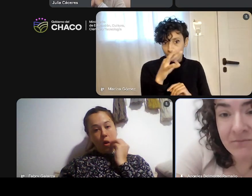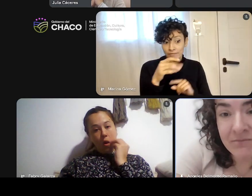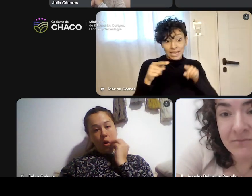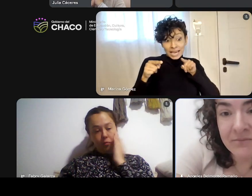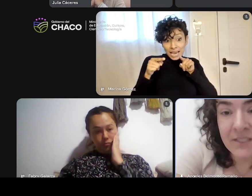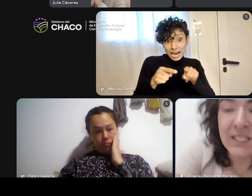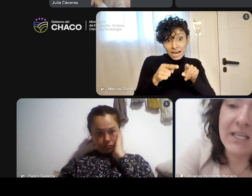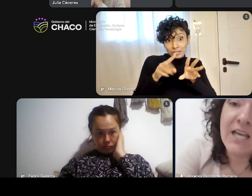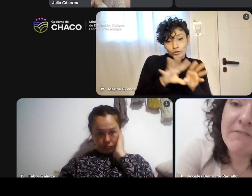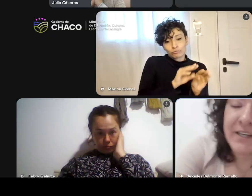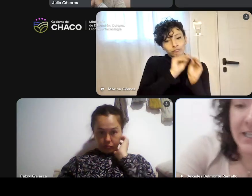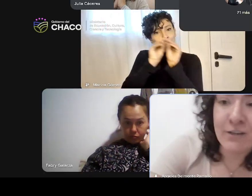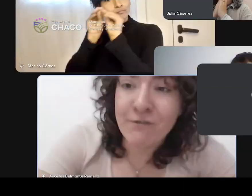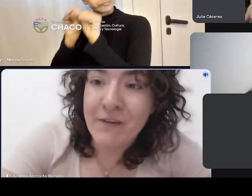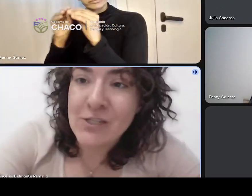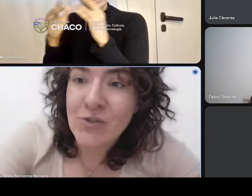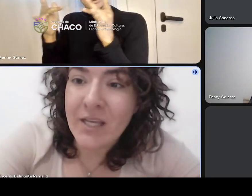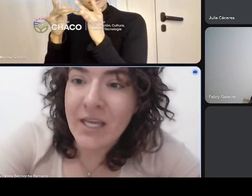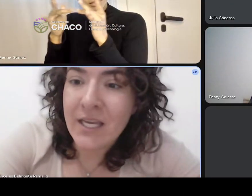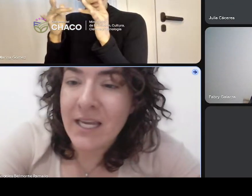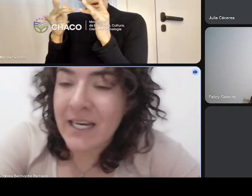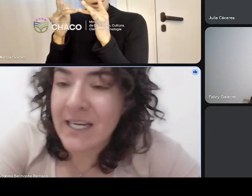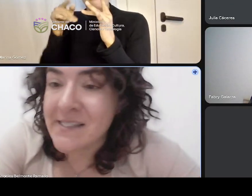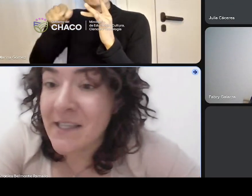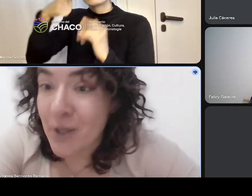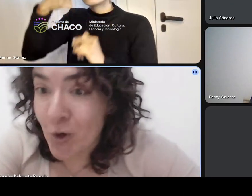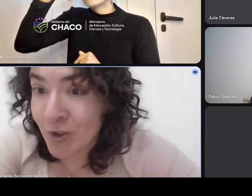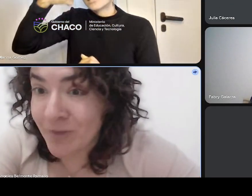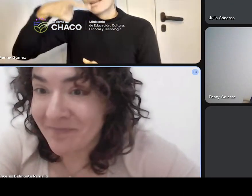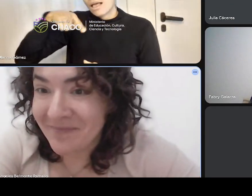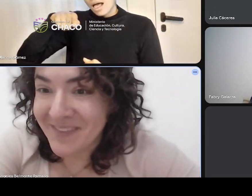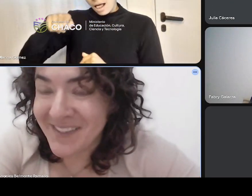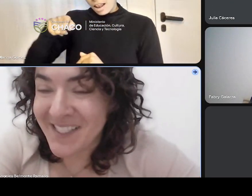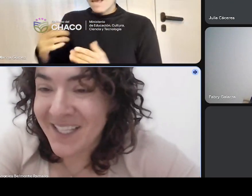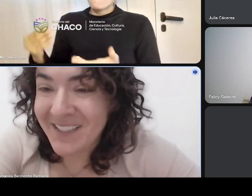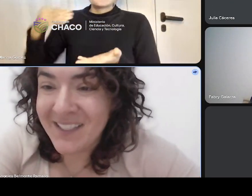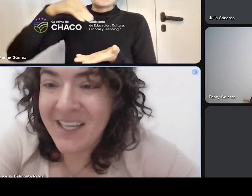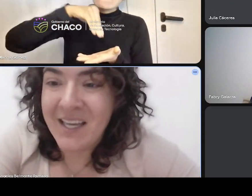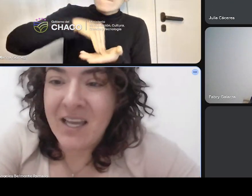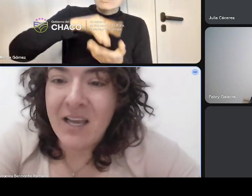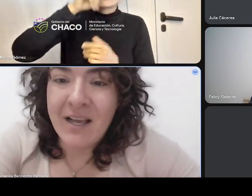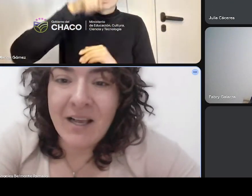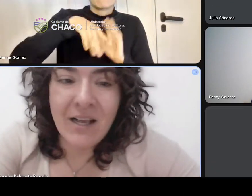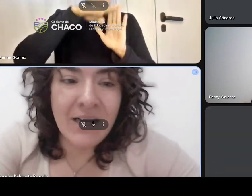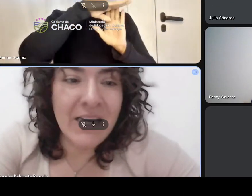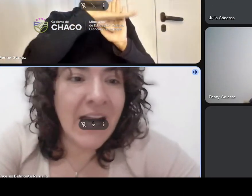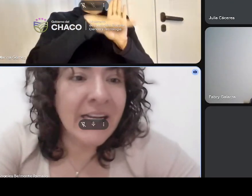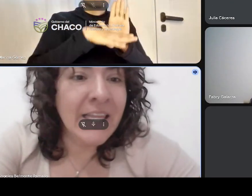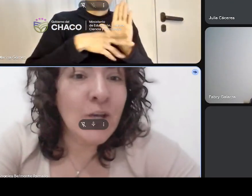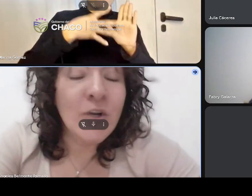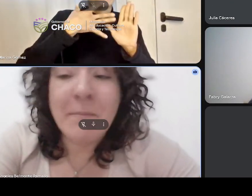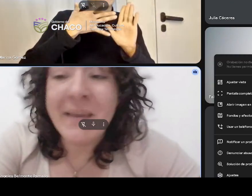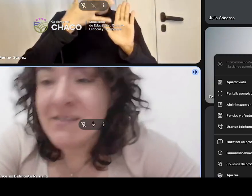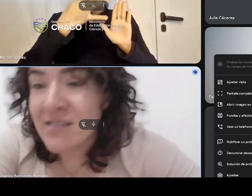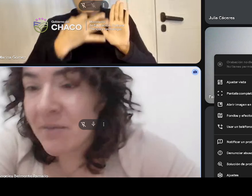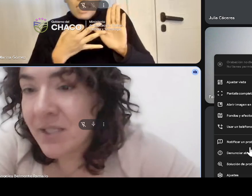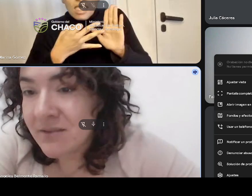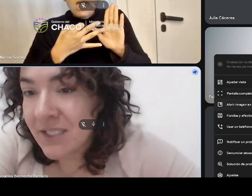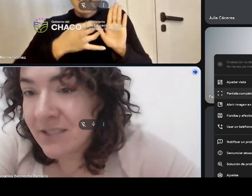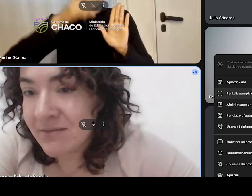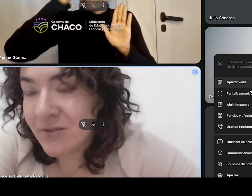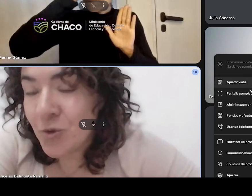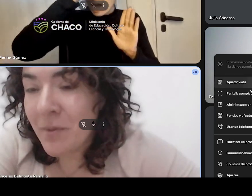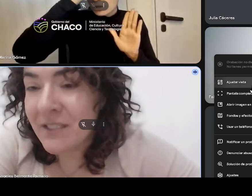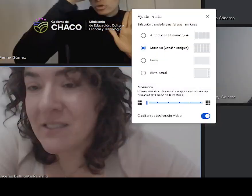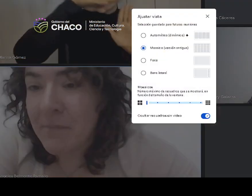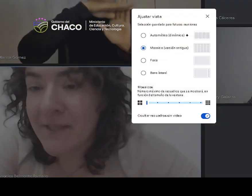final y el verdadero o falso de la clase de hoy, ¿sí? Les agradezco